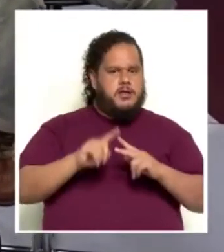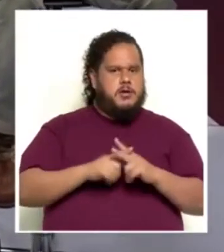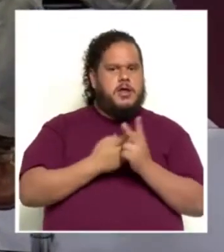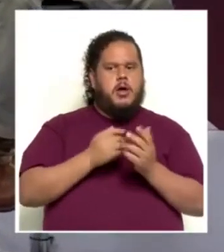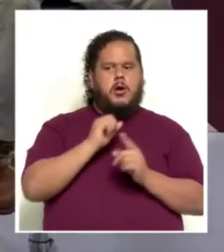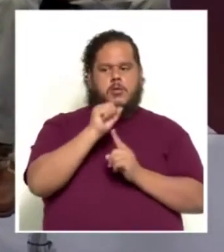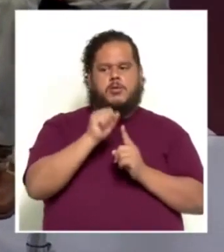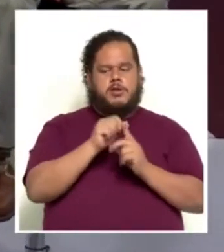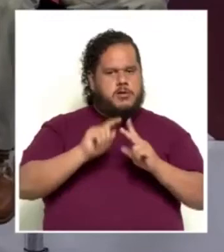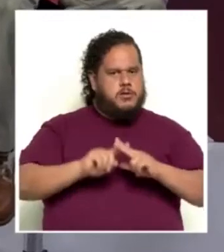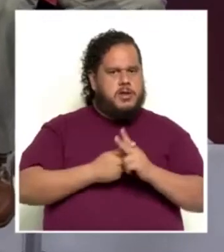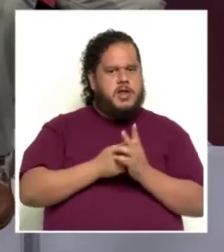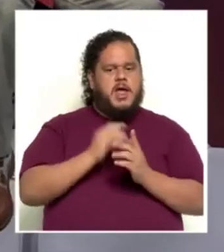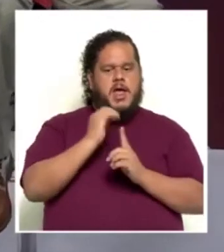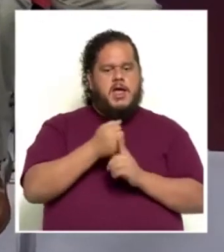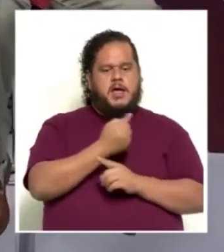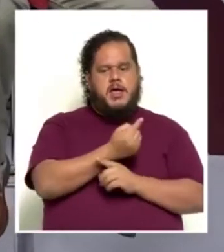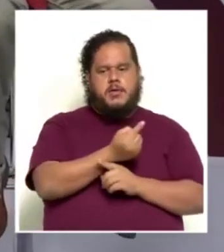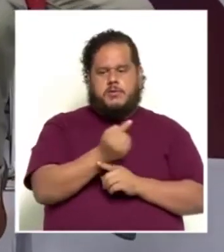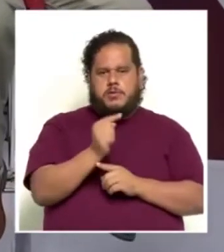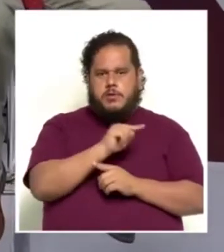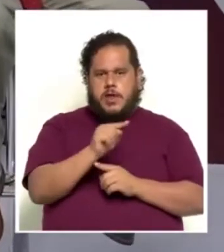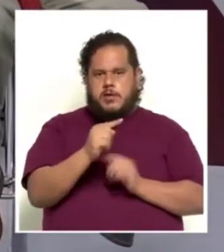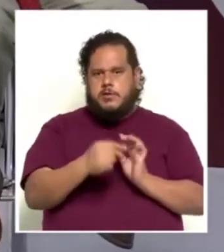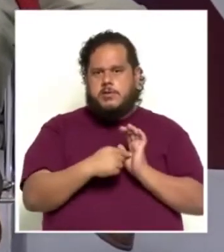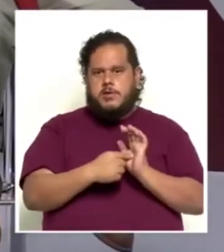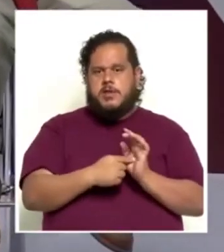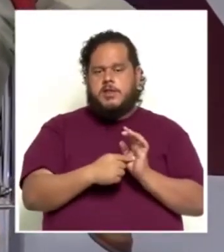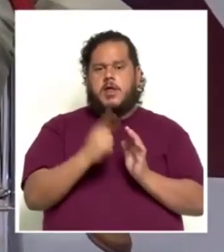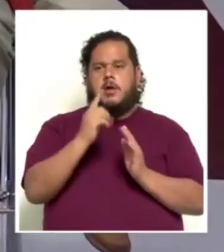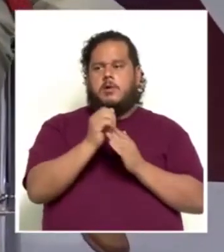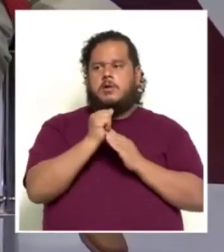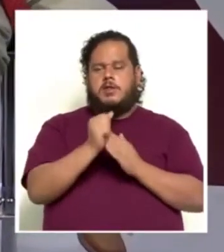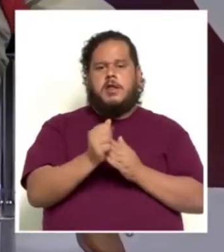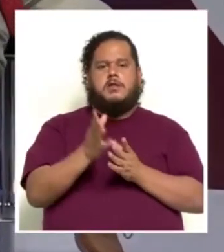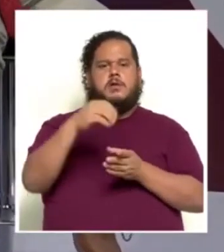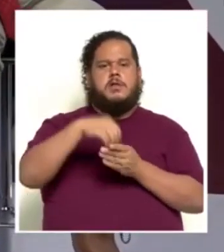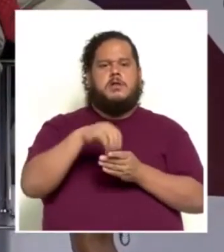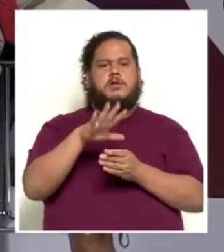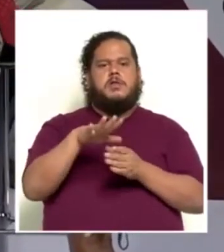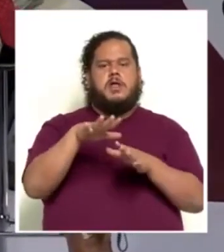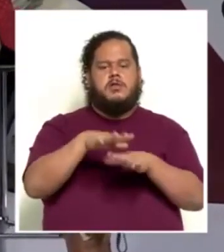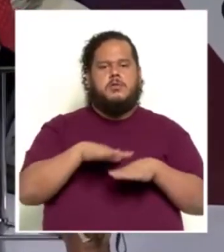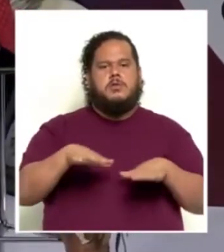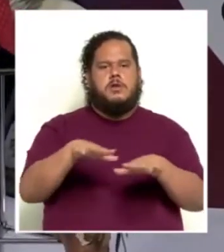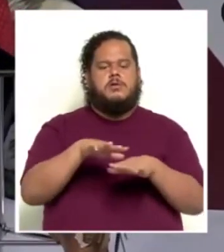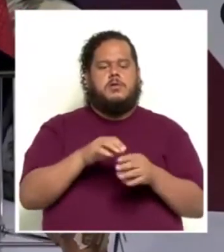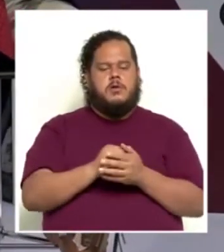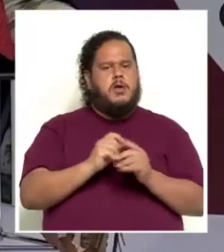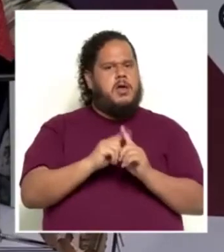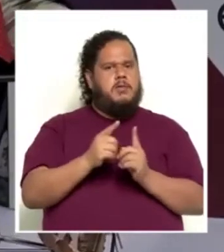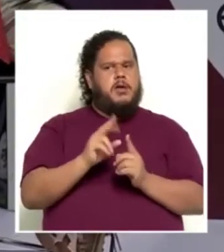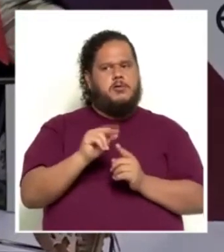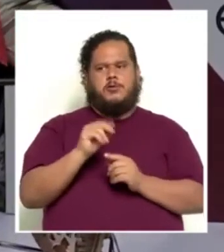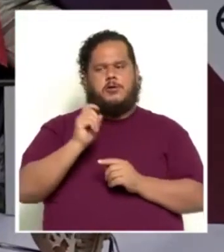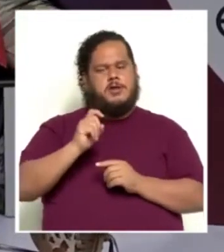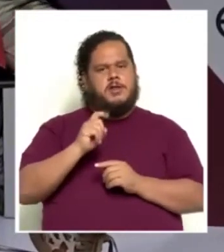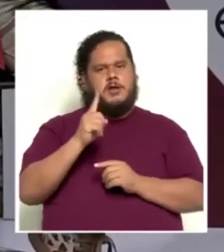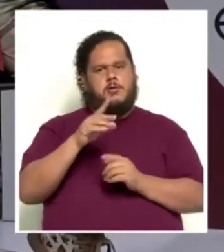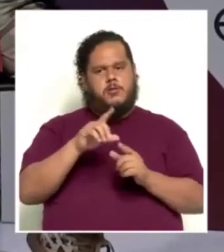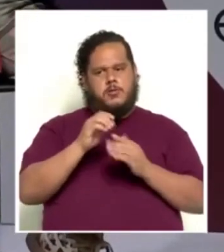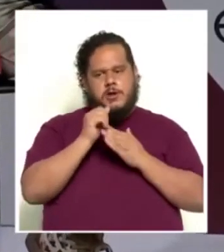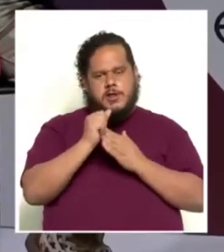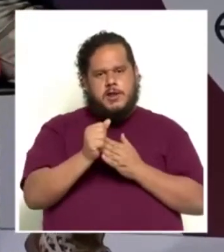de origen, cada uno de ellos y cada una de ellas representa un liderazgo dentro de su territorio, pero no necesariamente es un liderazgo